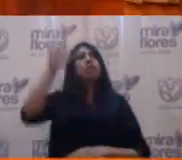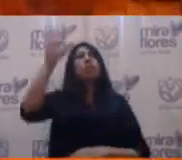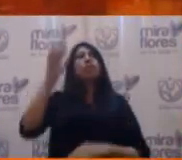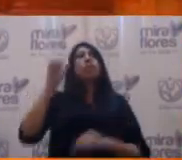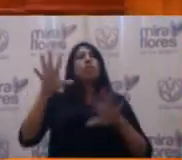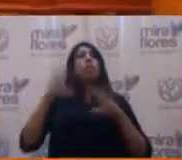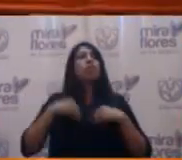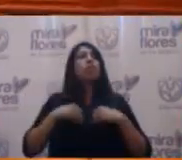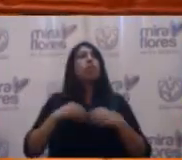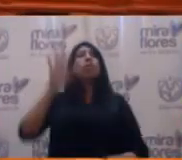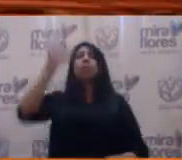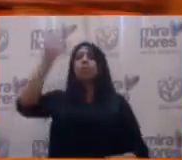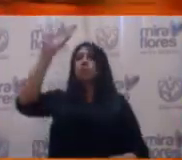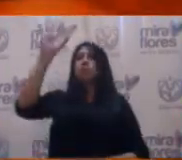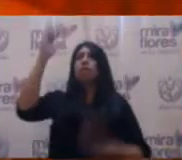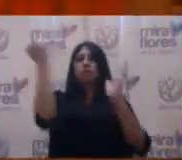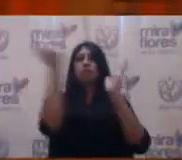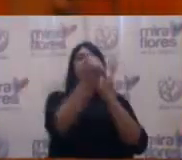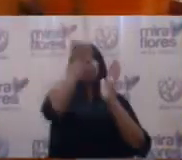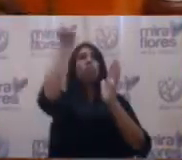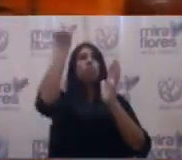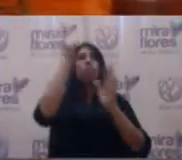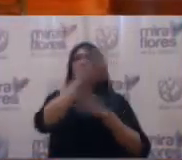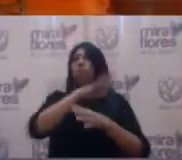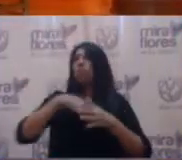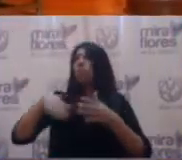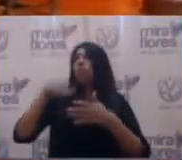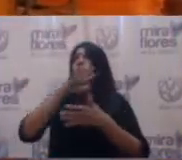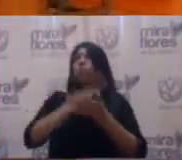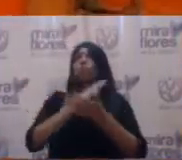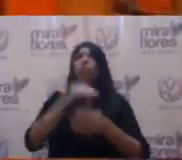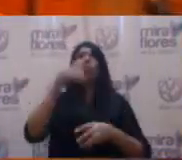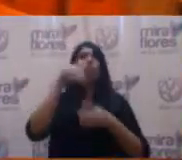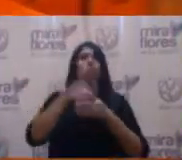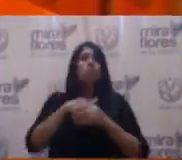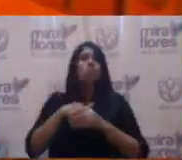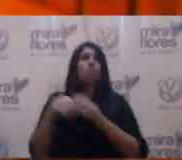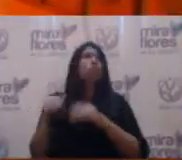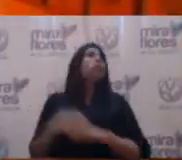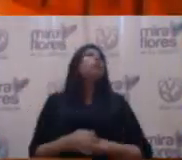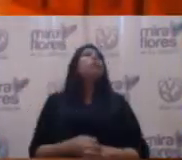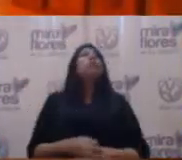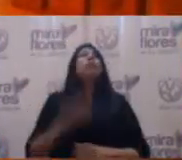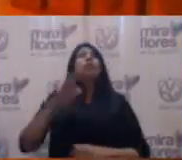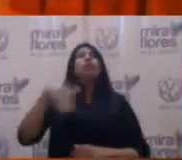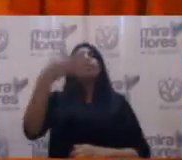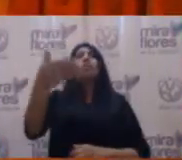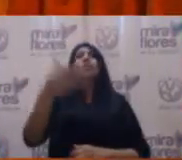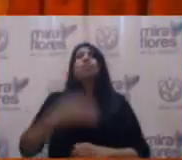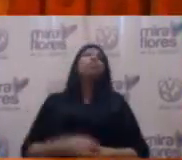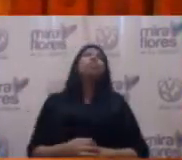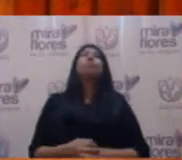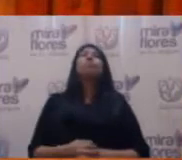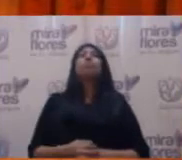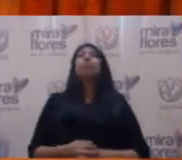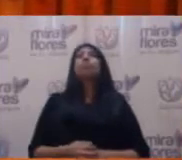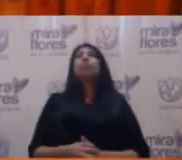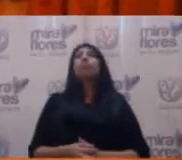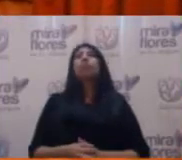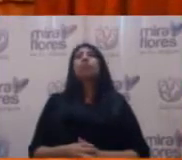conformidad. Se aprueba el acta por unanimidad de votos. Muchas gracias. Vamos al siguiente punto, por favor. Estación